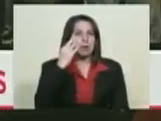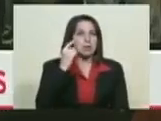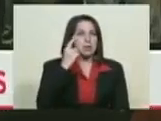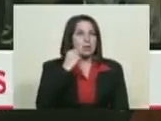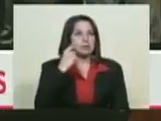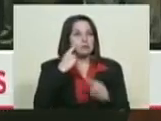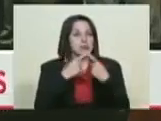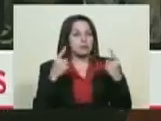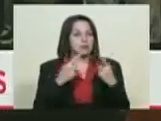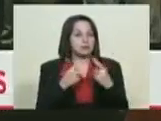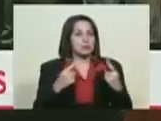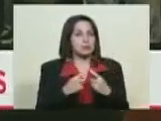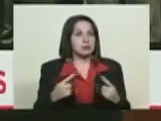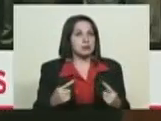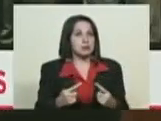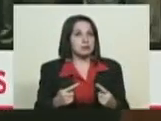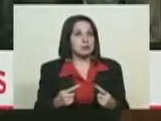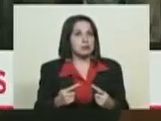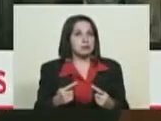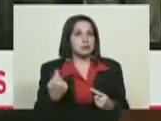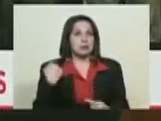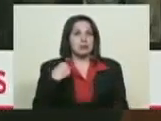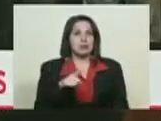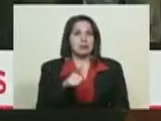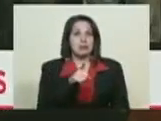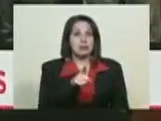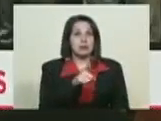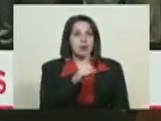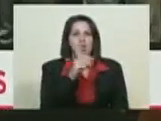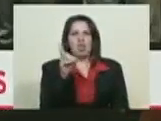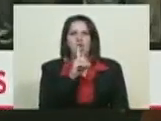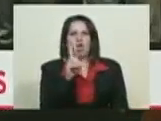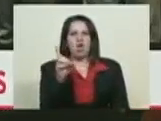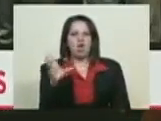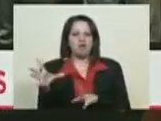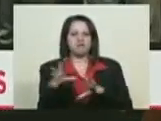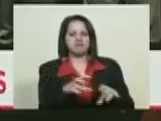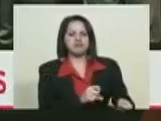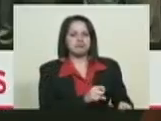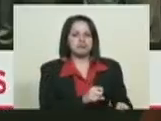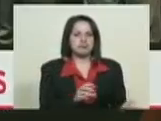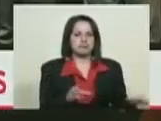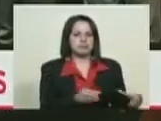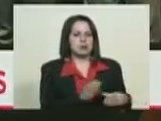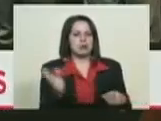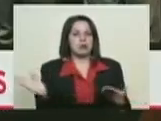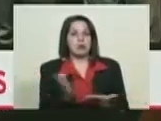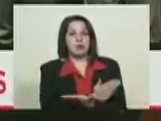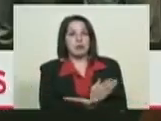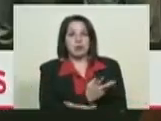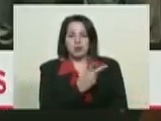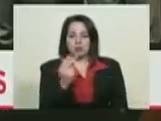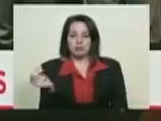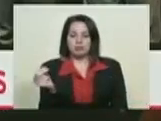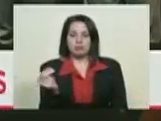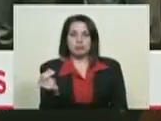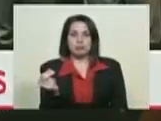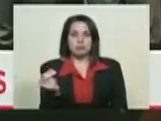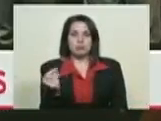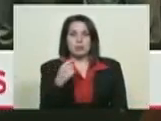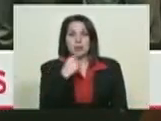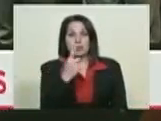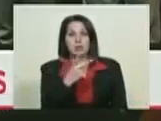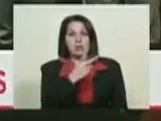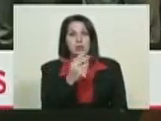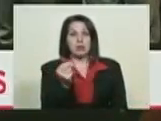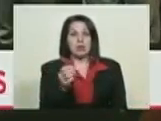diversidad. Tenemos que decirle no al sectarismo. Tenemos que decirle no